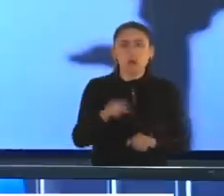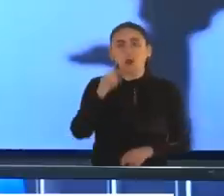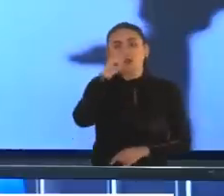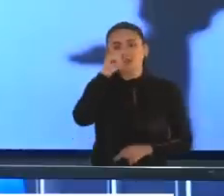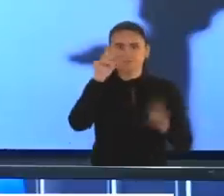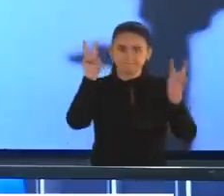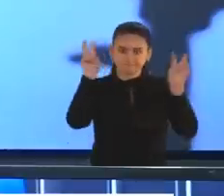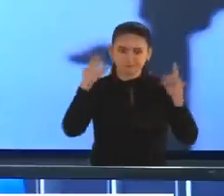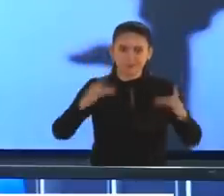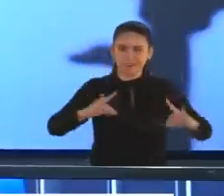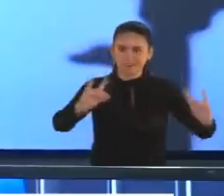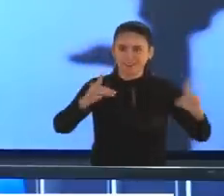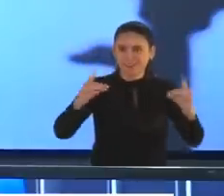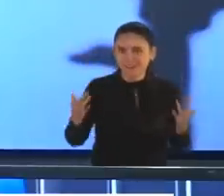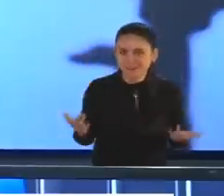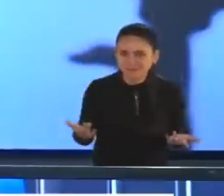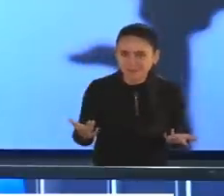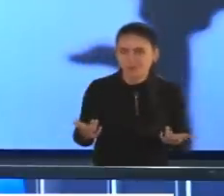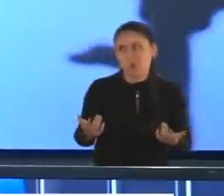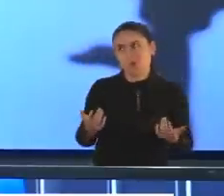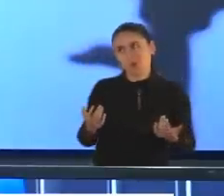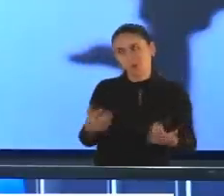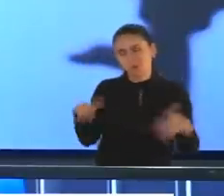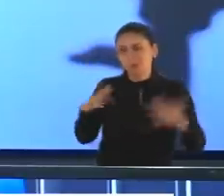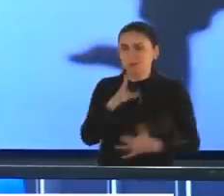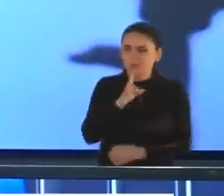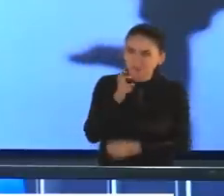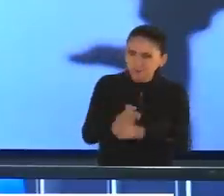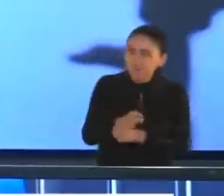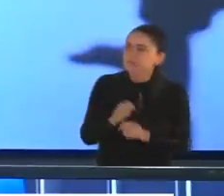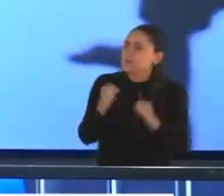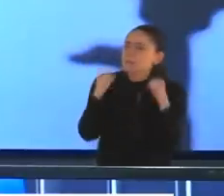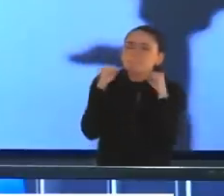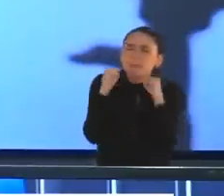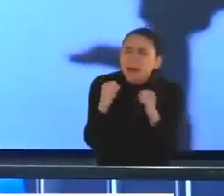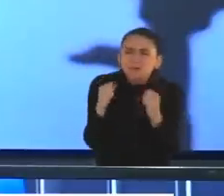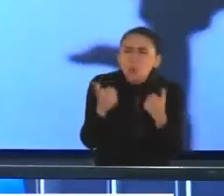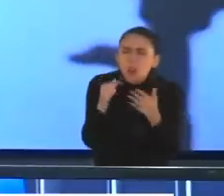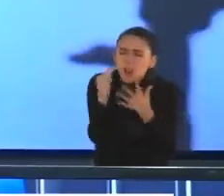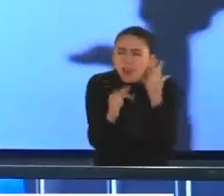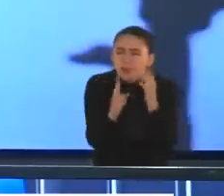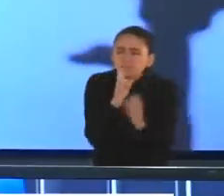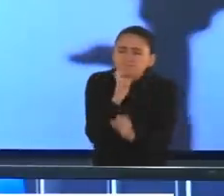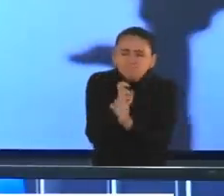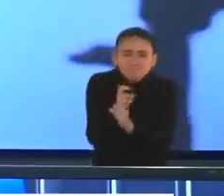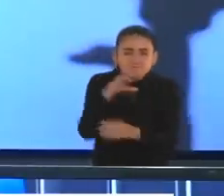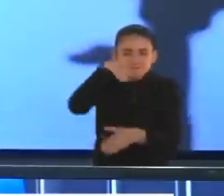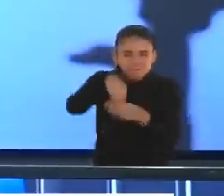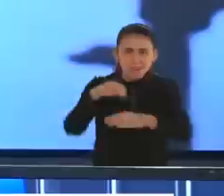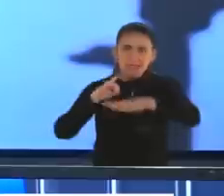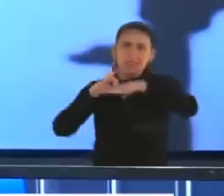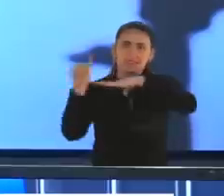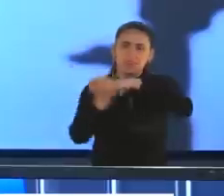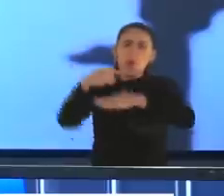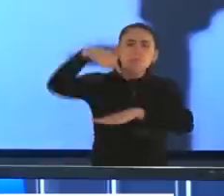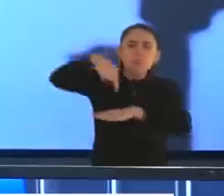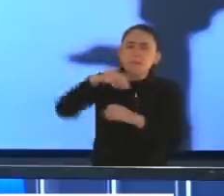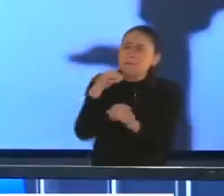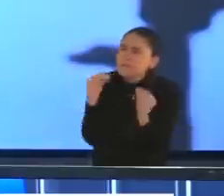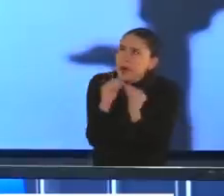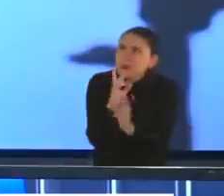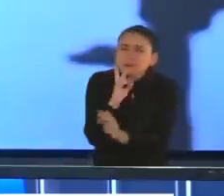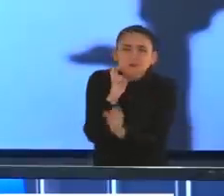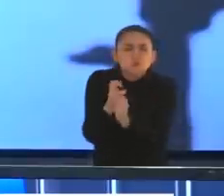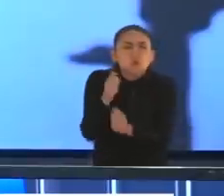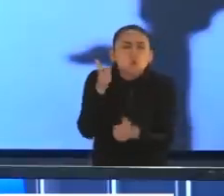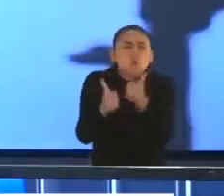suena difícil, sin hacernos spoiler, Tatán, cuéntenos, ¿qué es lo más complicado de estar allá en esa isla con tantas